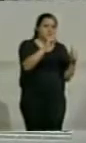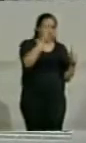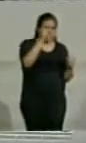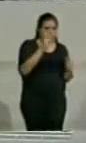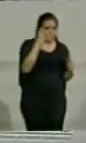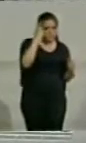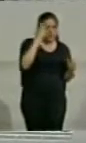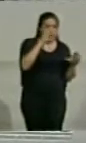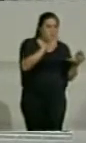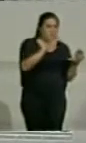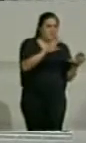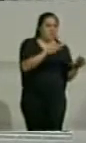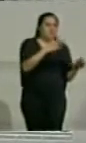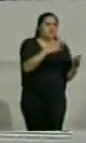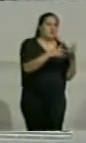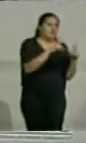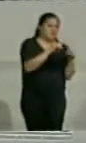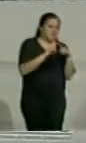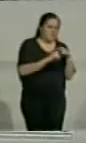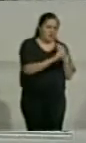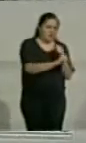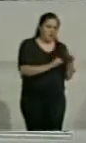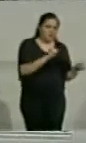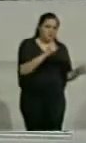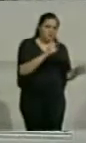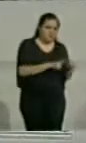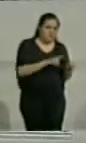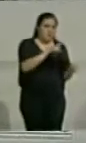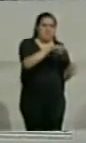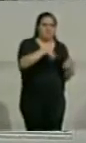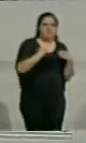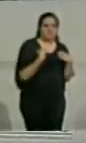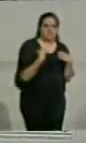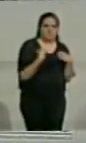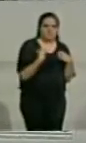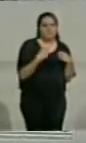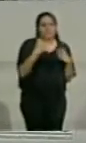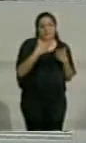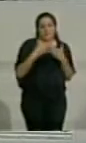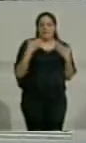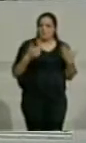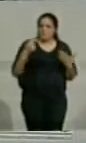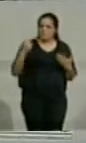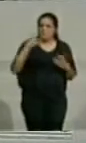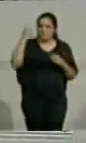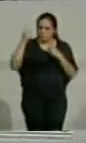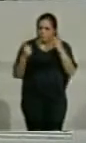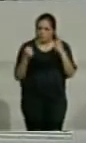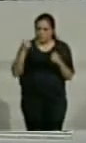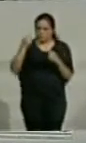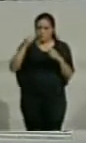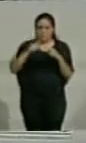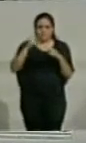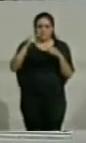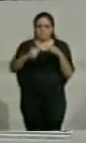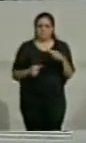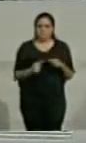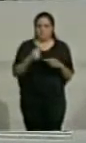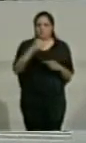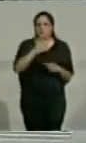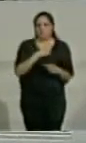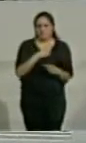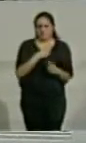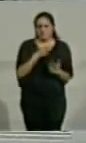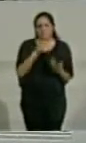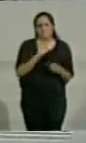es la fauna silvestre. Es también tiempo de generar turismo sustentable. Se puede generar trabajo